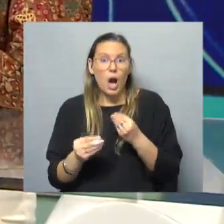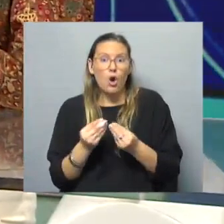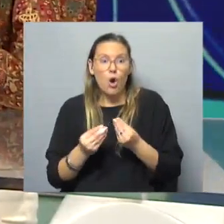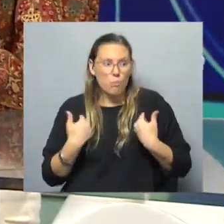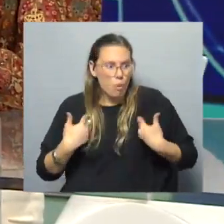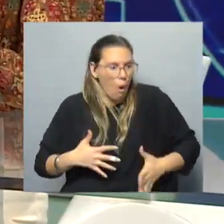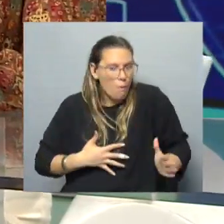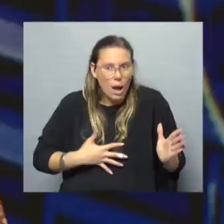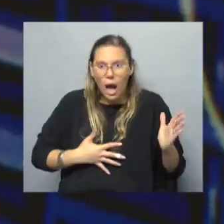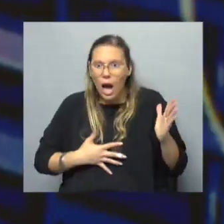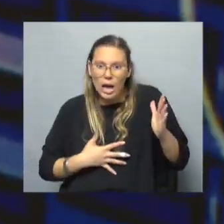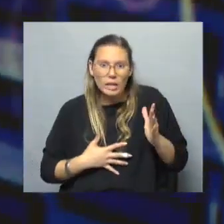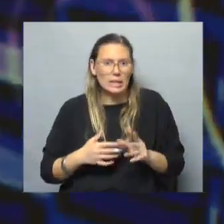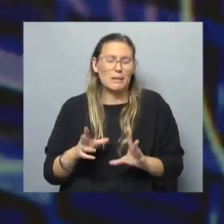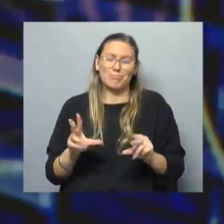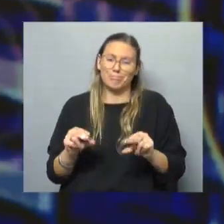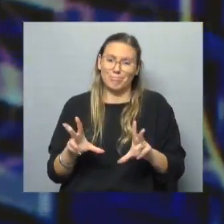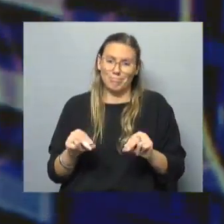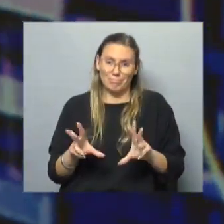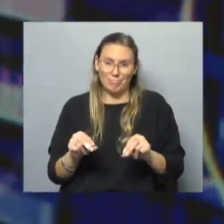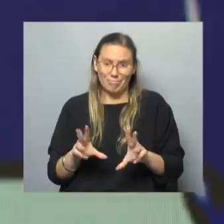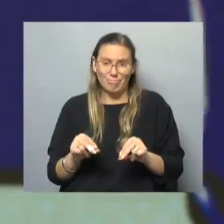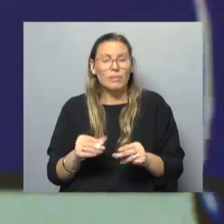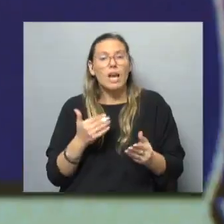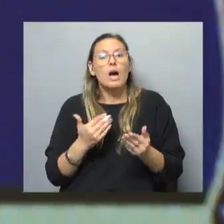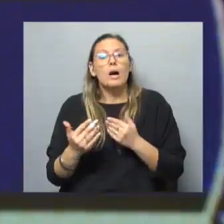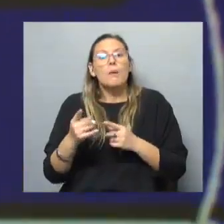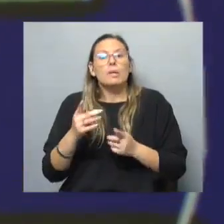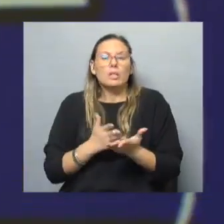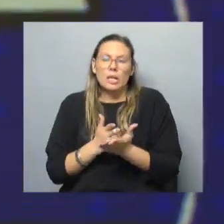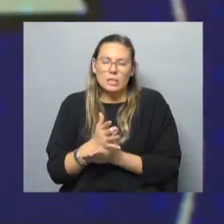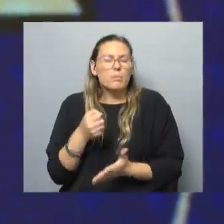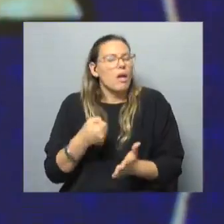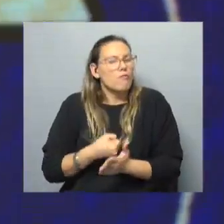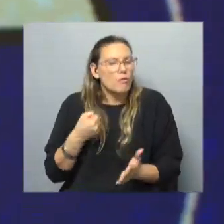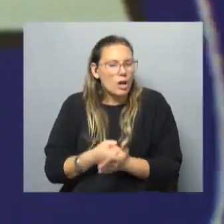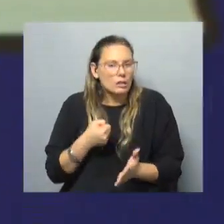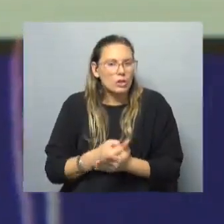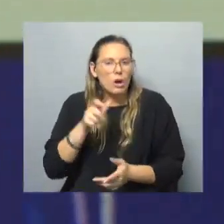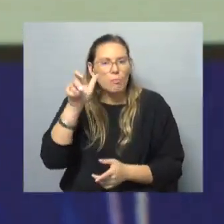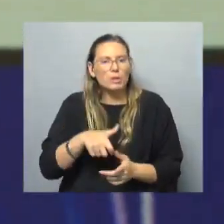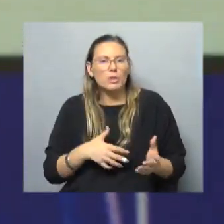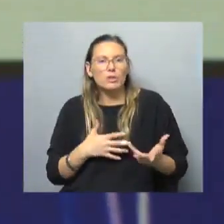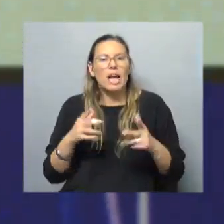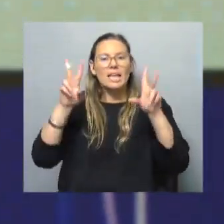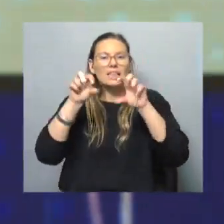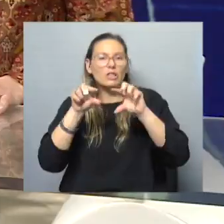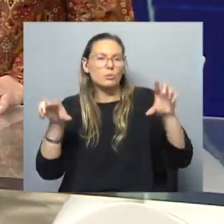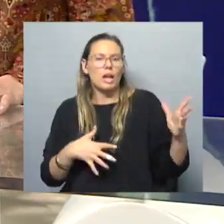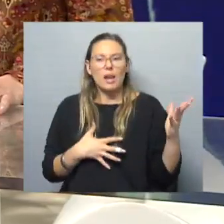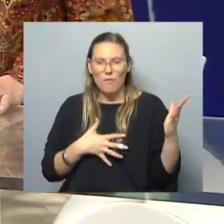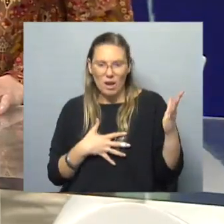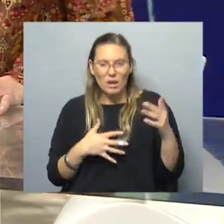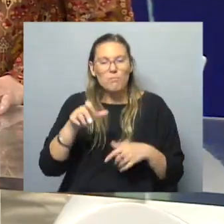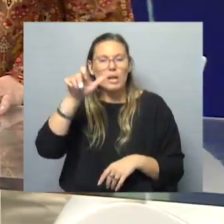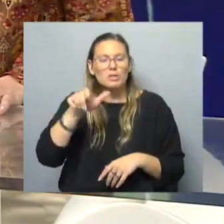todo. Cuerpos? Es impresionante. Y si hablamos de alguien que deja todo, si hablamos de alguien que danza sobre los titulares,